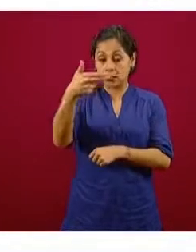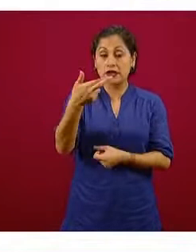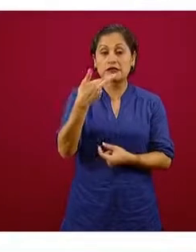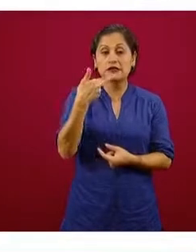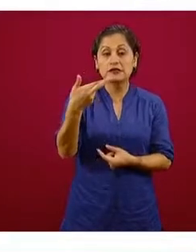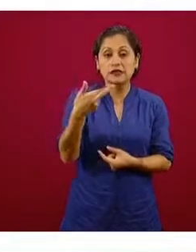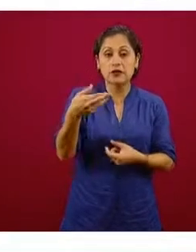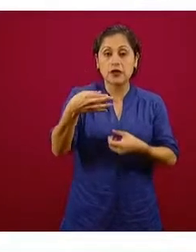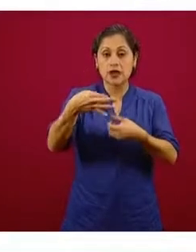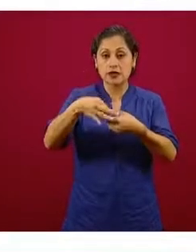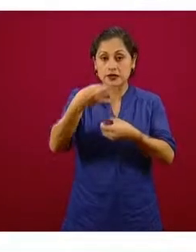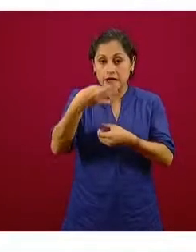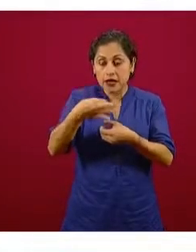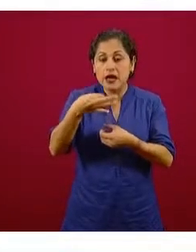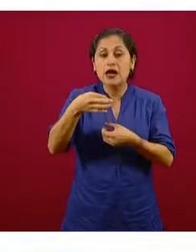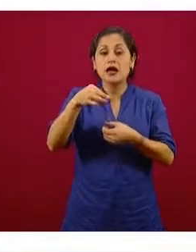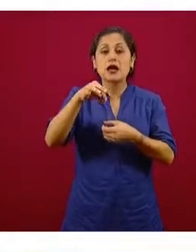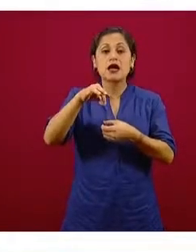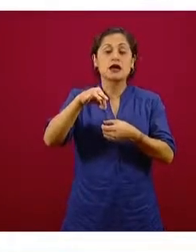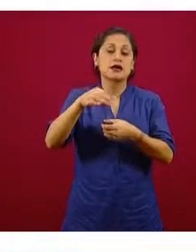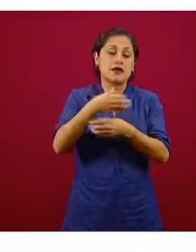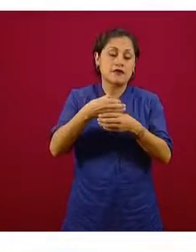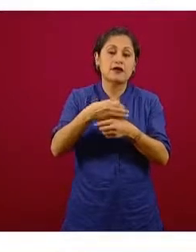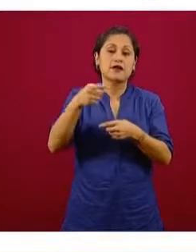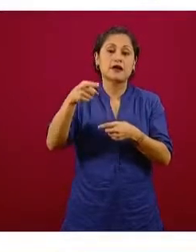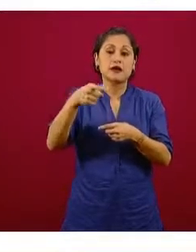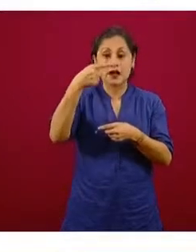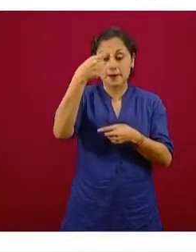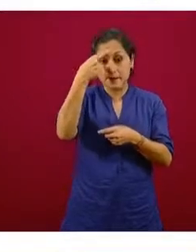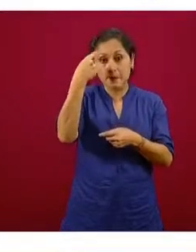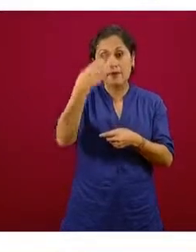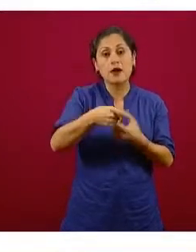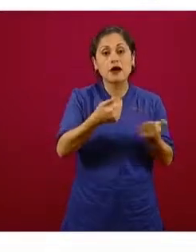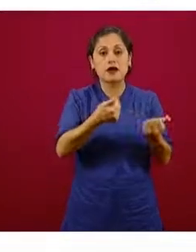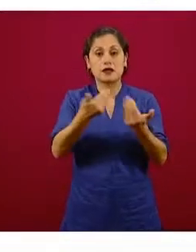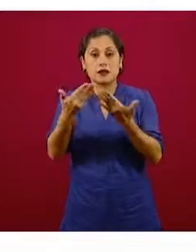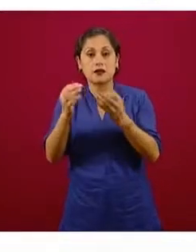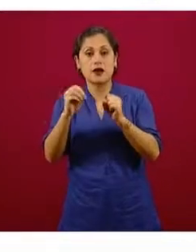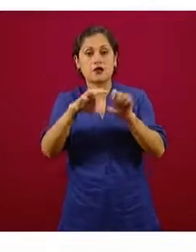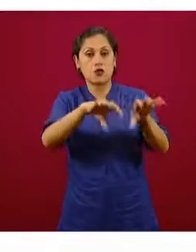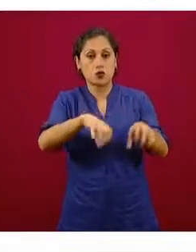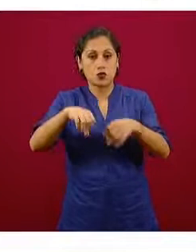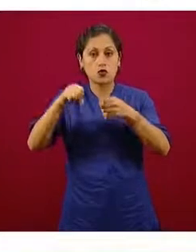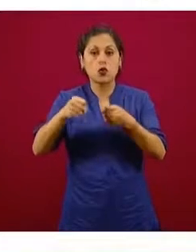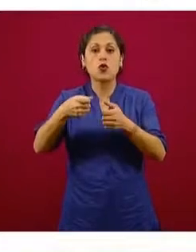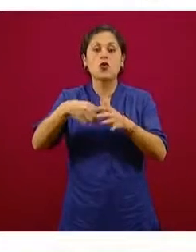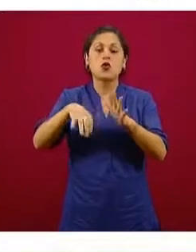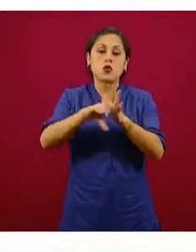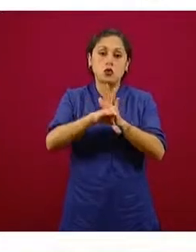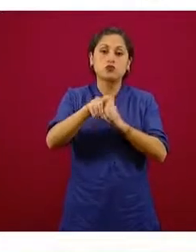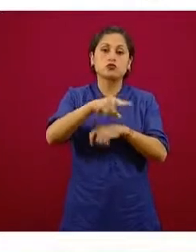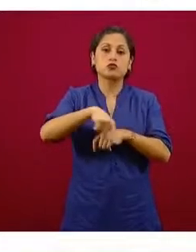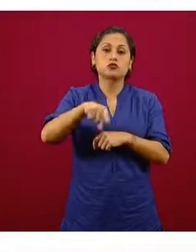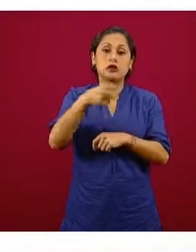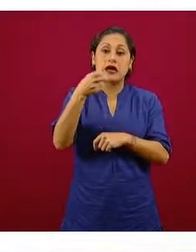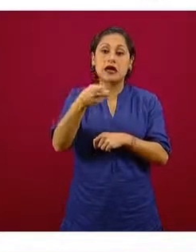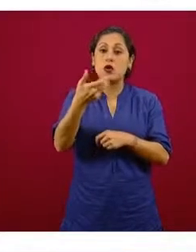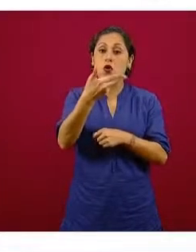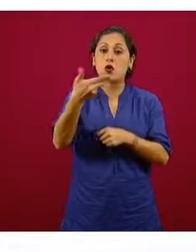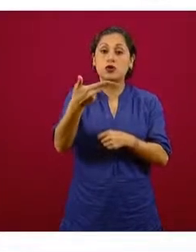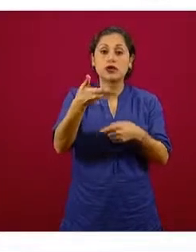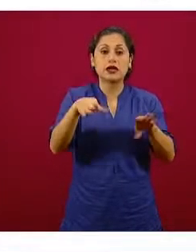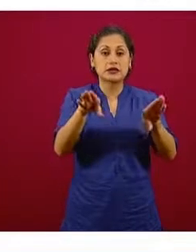cafeterías, sus servicios solamente para llevar o para recoger, y en el caso de los hoteles permanecen cerrados, por lo tanto